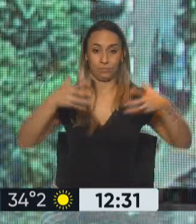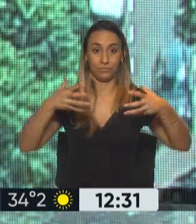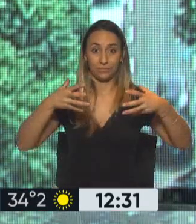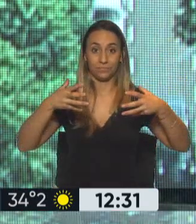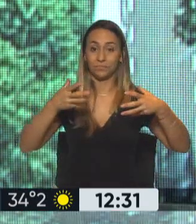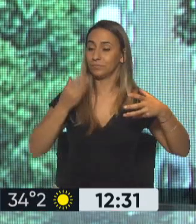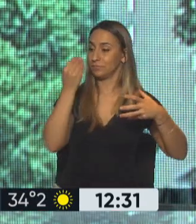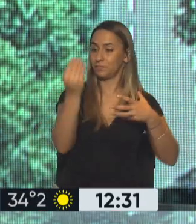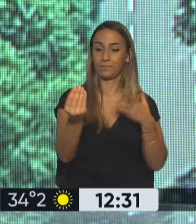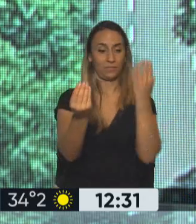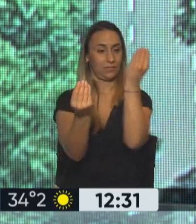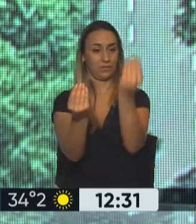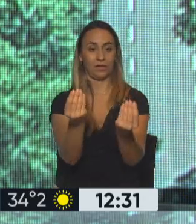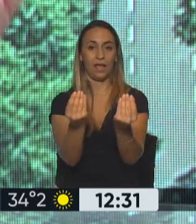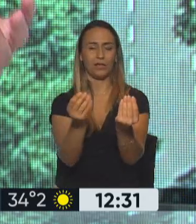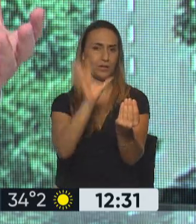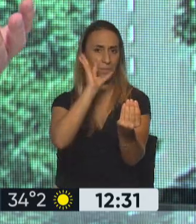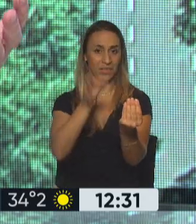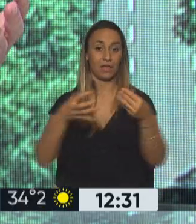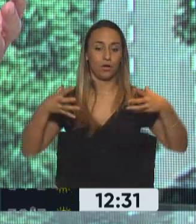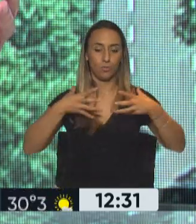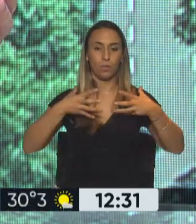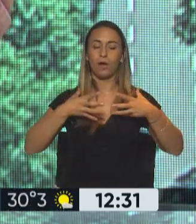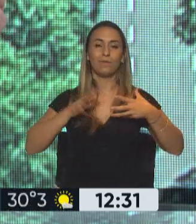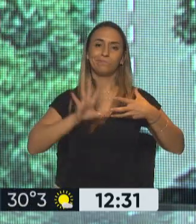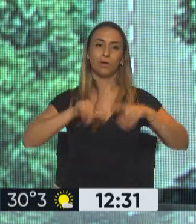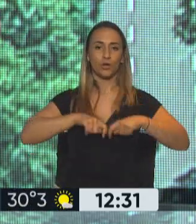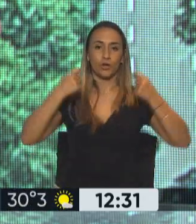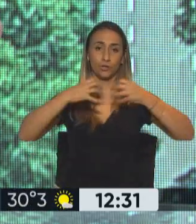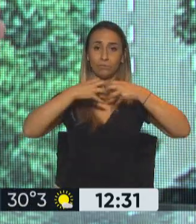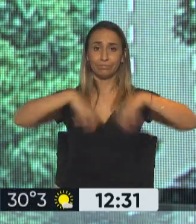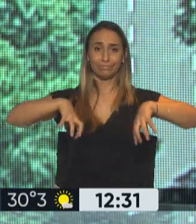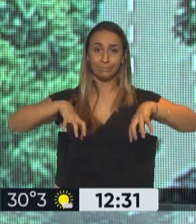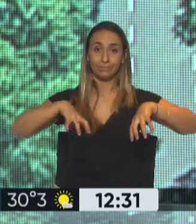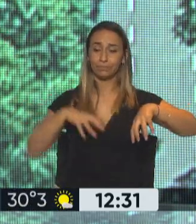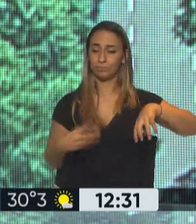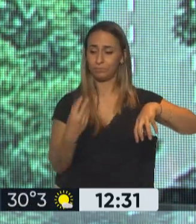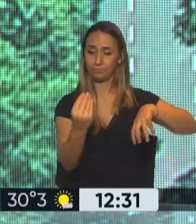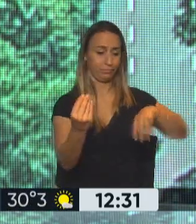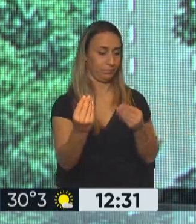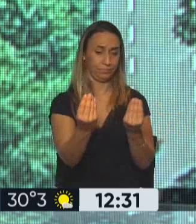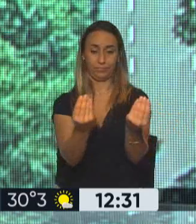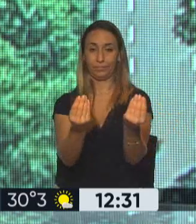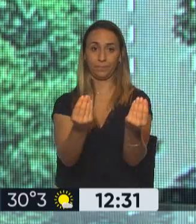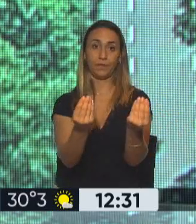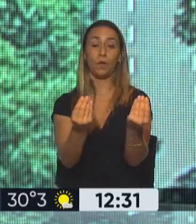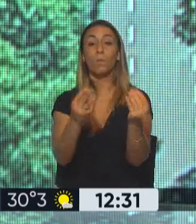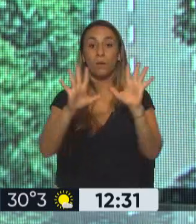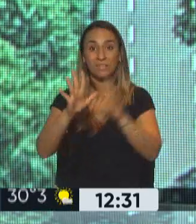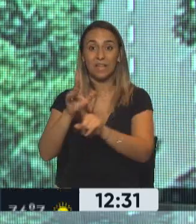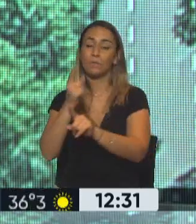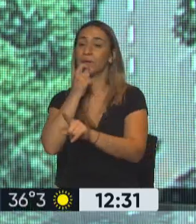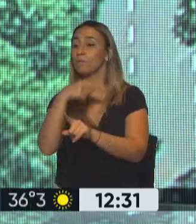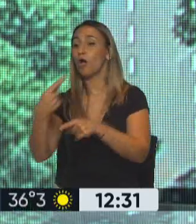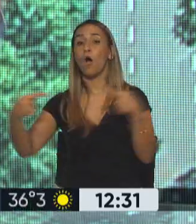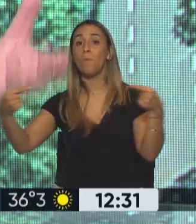eso es profundización de la grieta, y lo que sería la posición más de alguien como Patricia Bullrich, que lo que